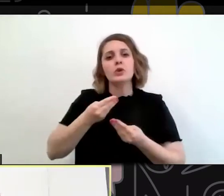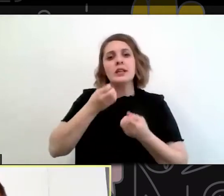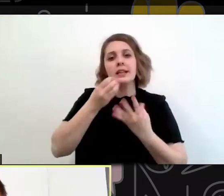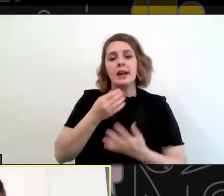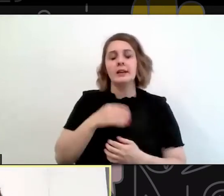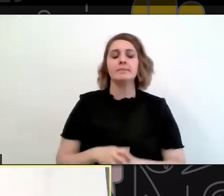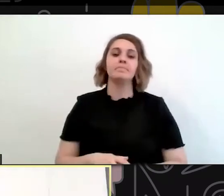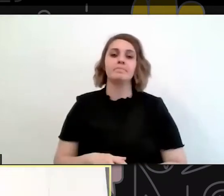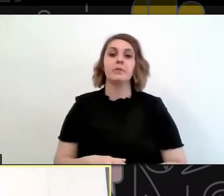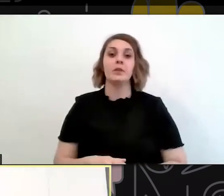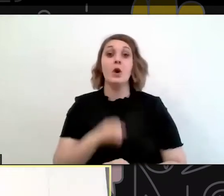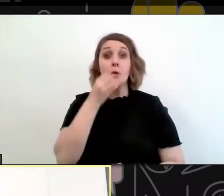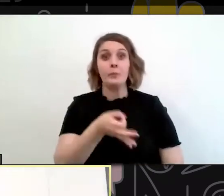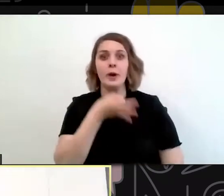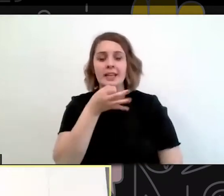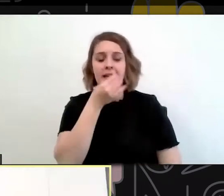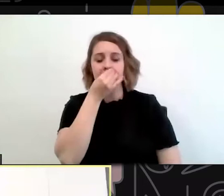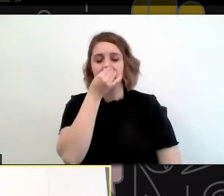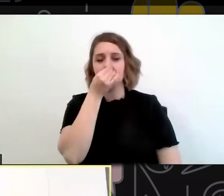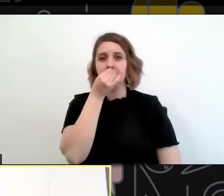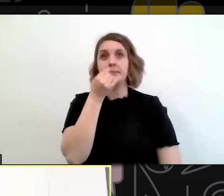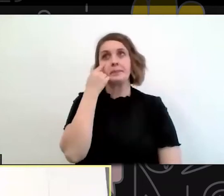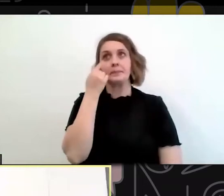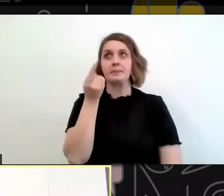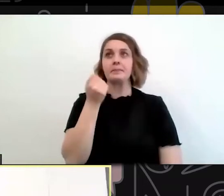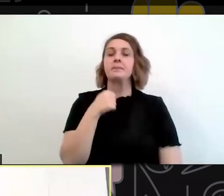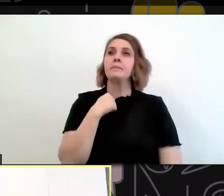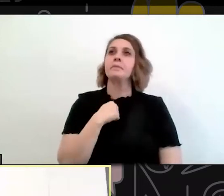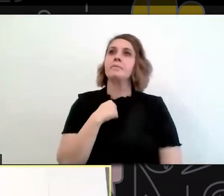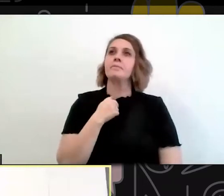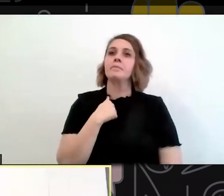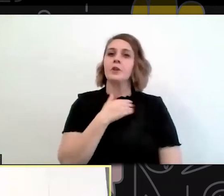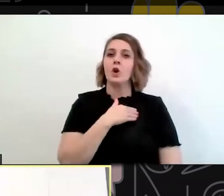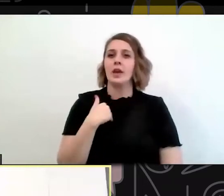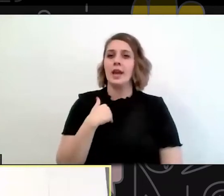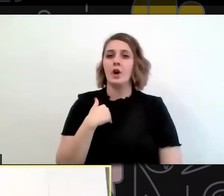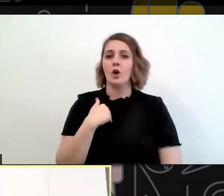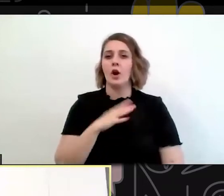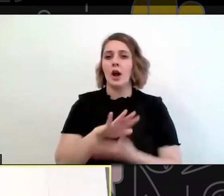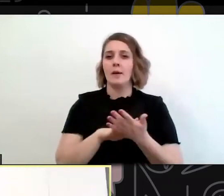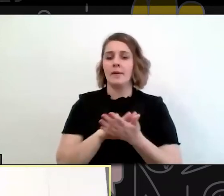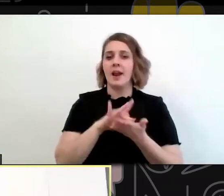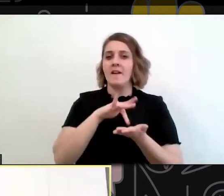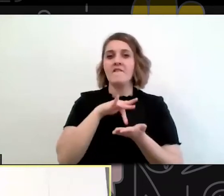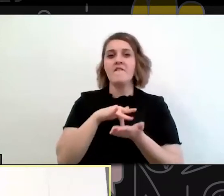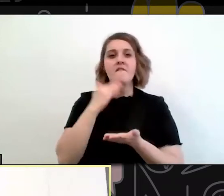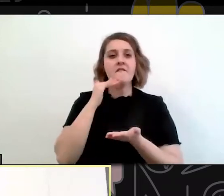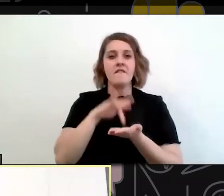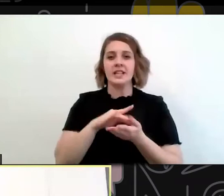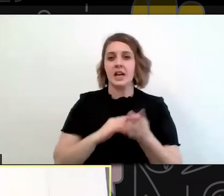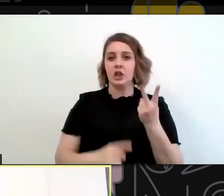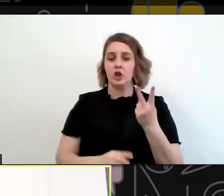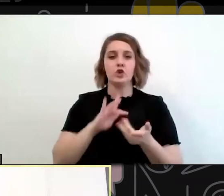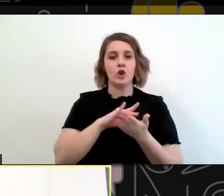tardes. Bueno, a ver, yo destacaría 2 fechas que han marcado el rumbo de la diabetes.